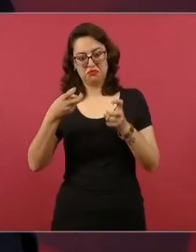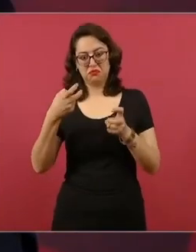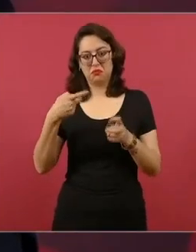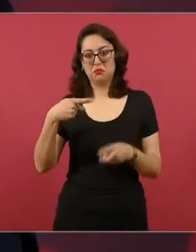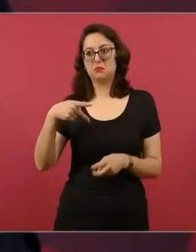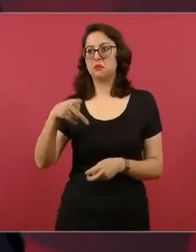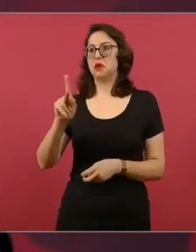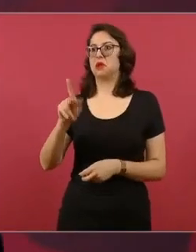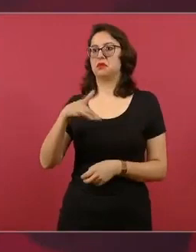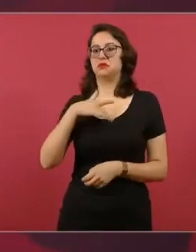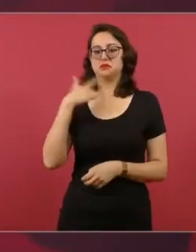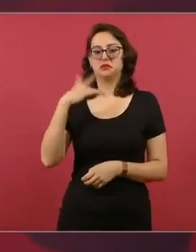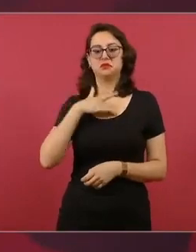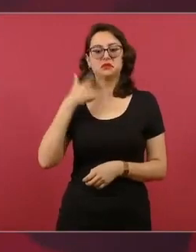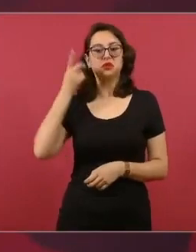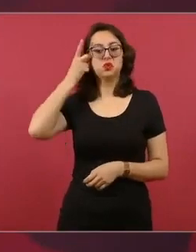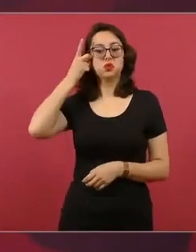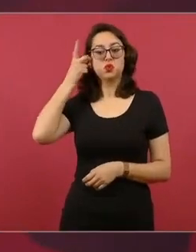sino también